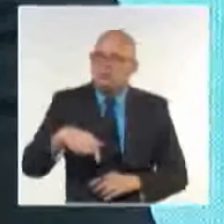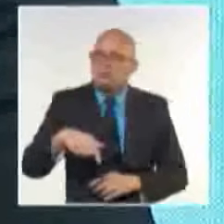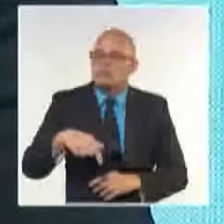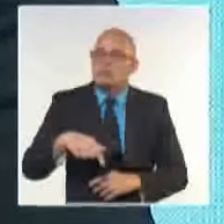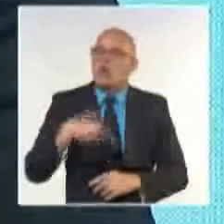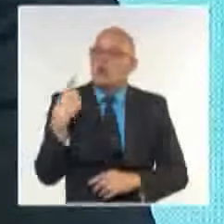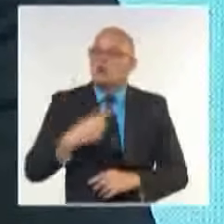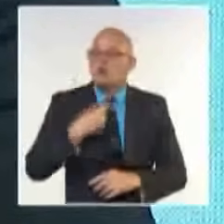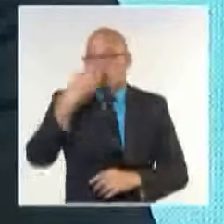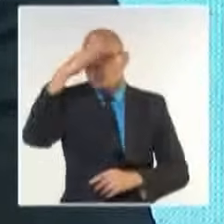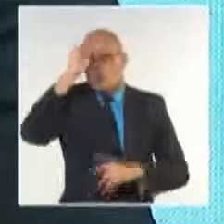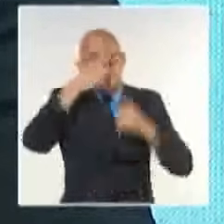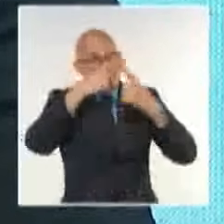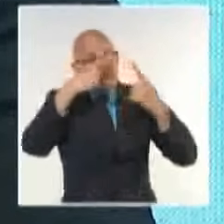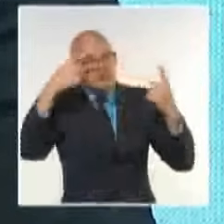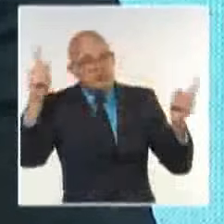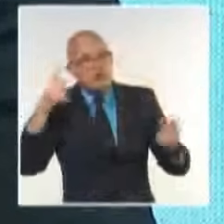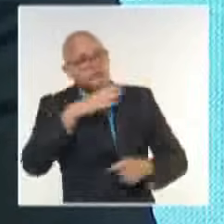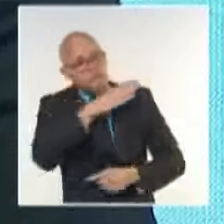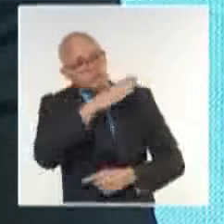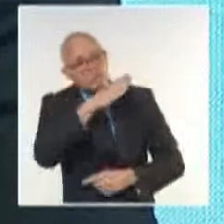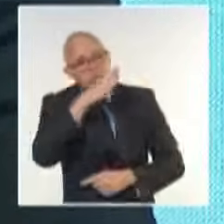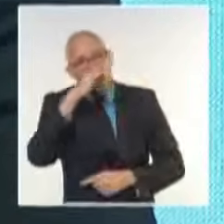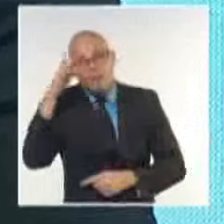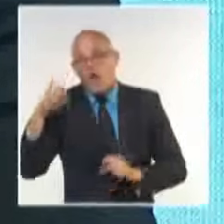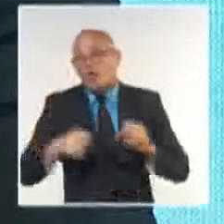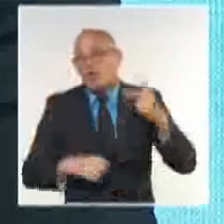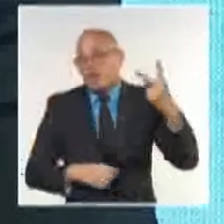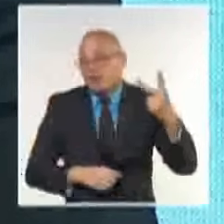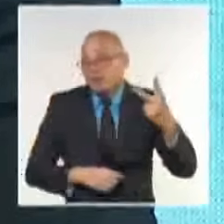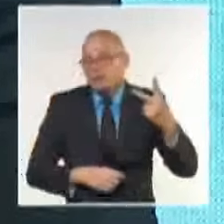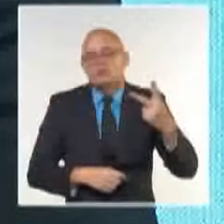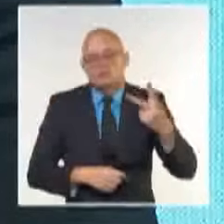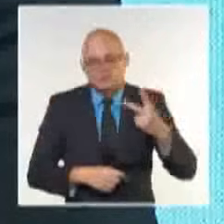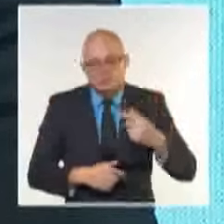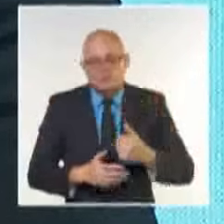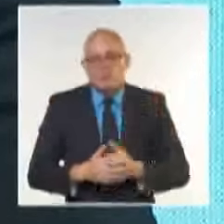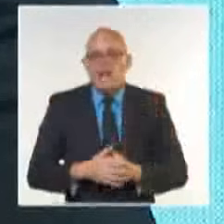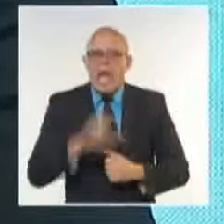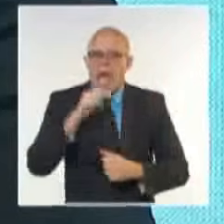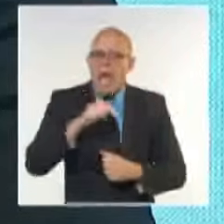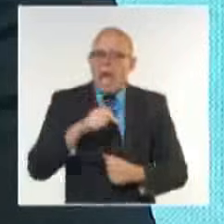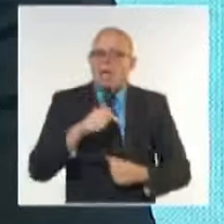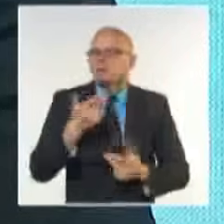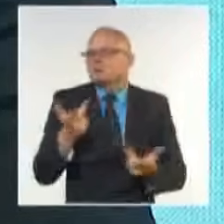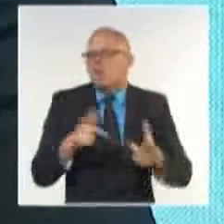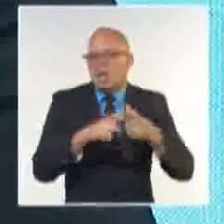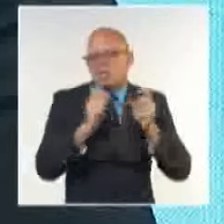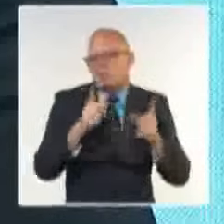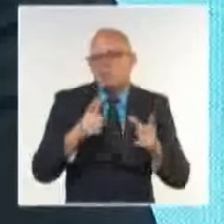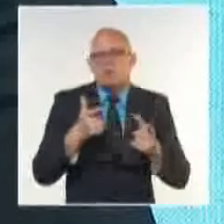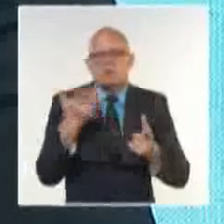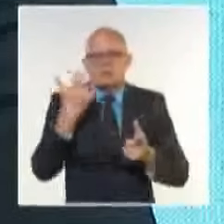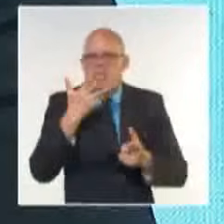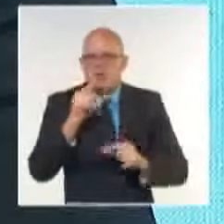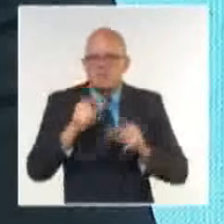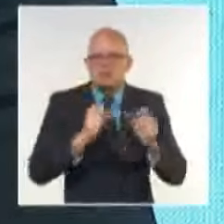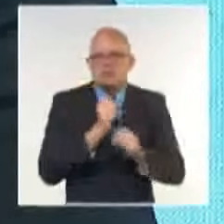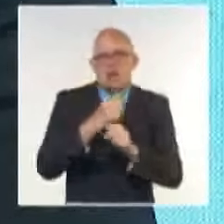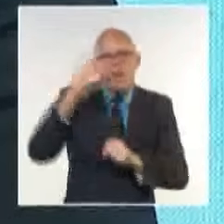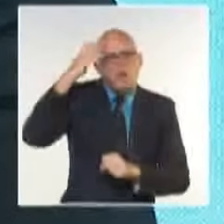país. Incluso han participado los actores económicos estatales y no estatales del